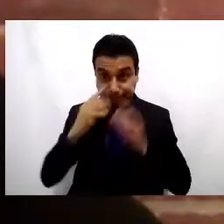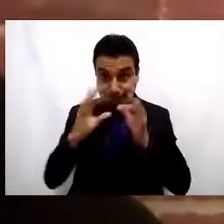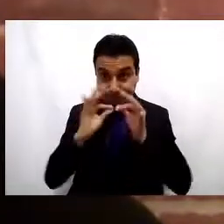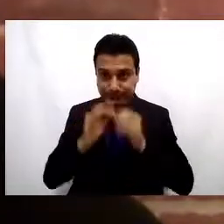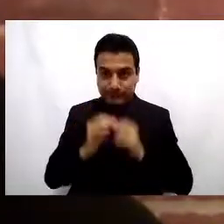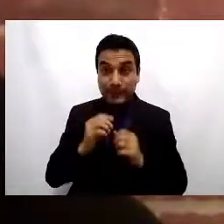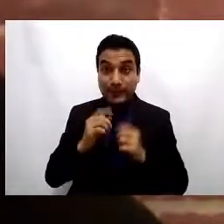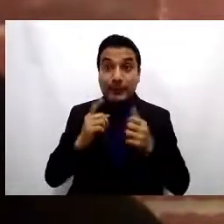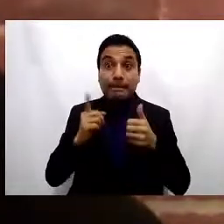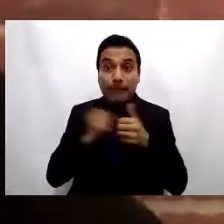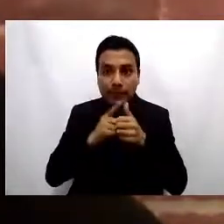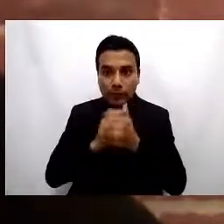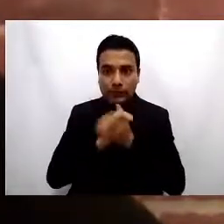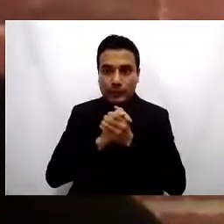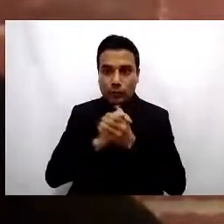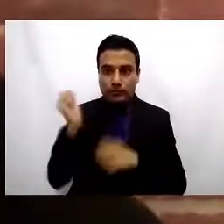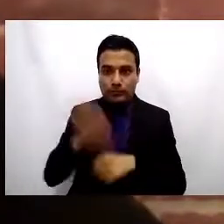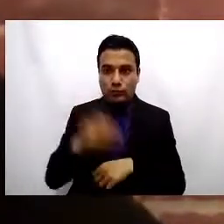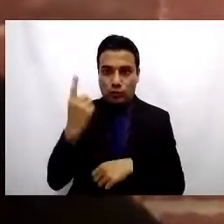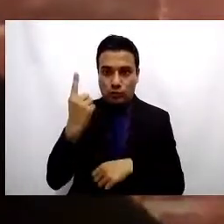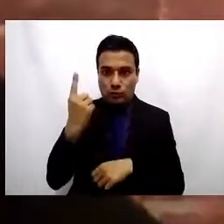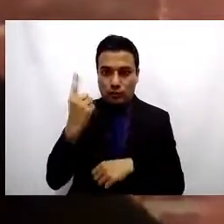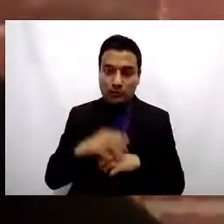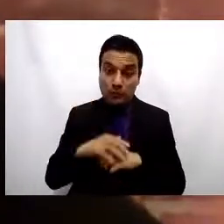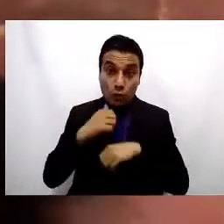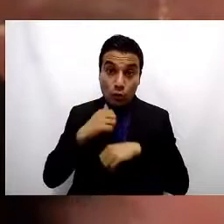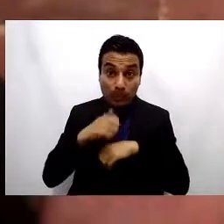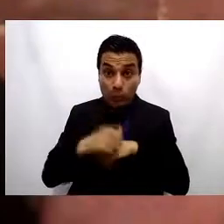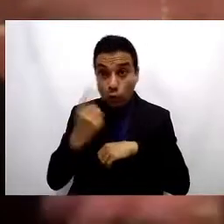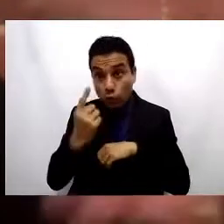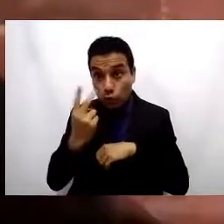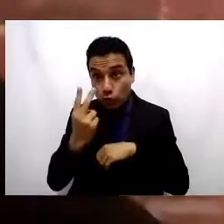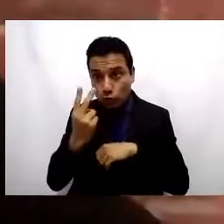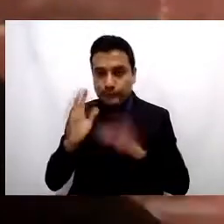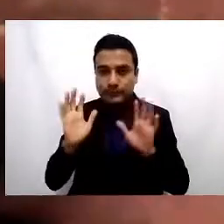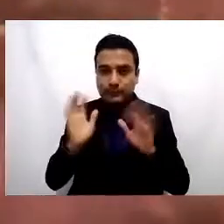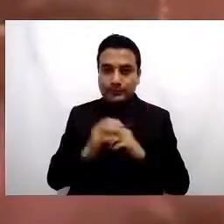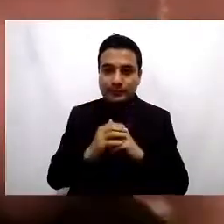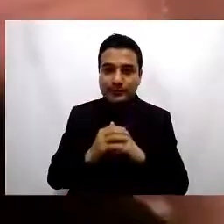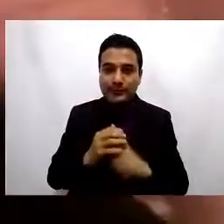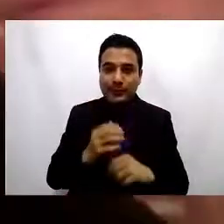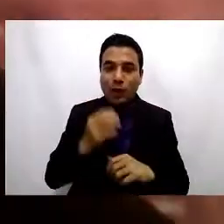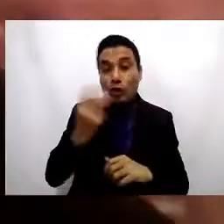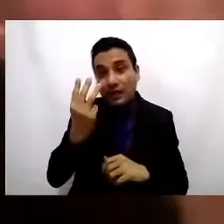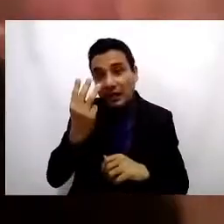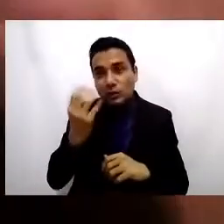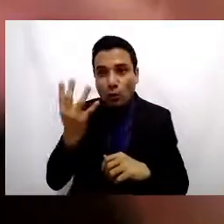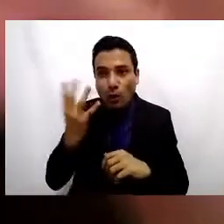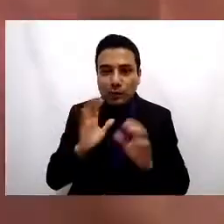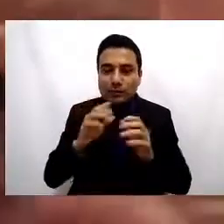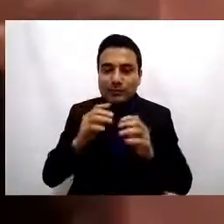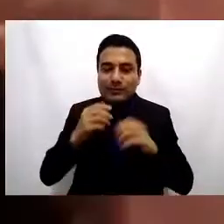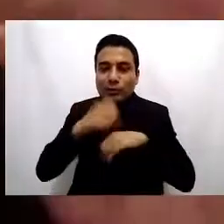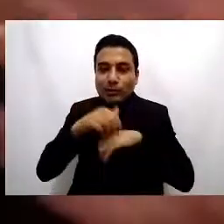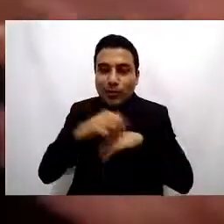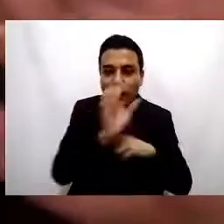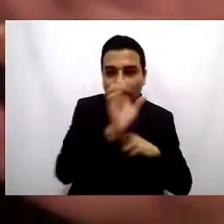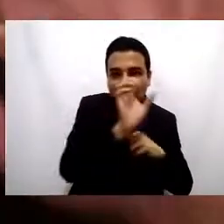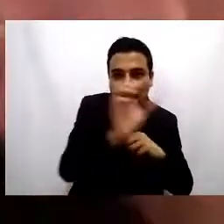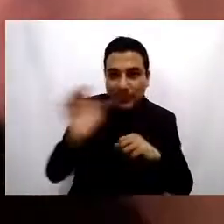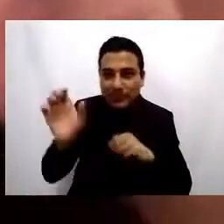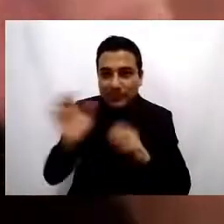tira un dado. Si sale 1 o 2 es el tomo 1, si sale 2 o 3 es el tomo 2, si sale 4 o 5. Es